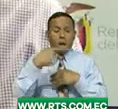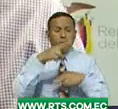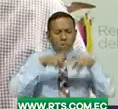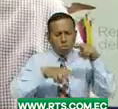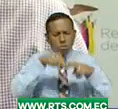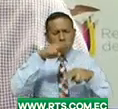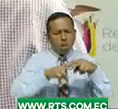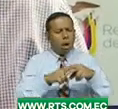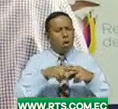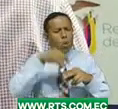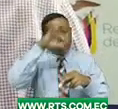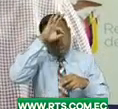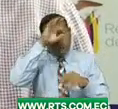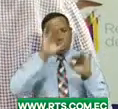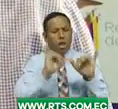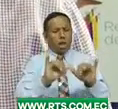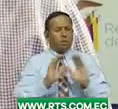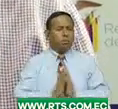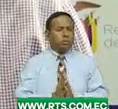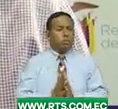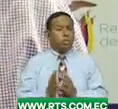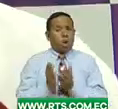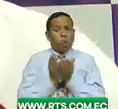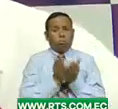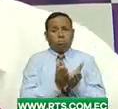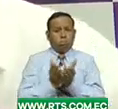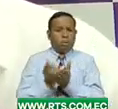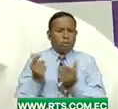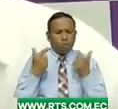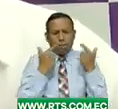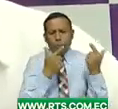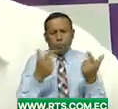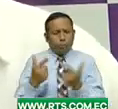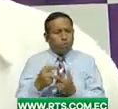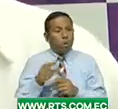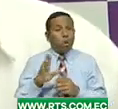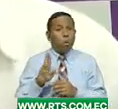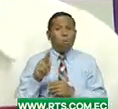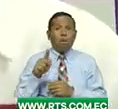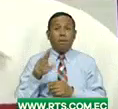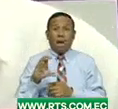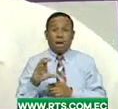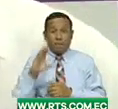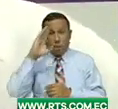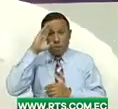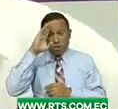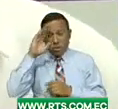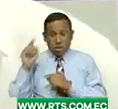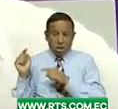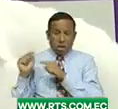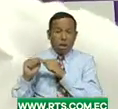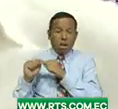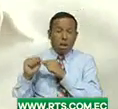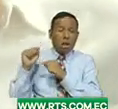cuenten con las lanchas para patrullar el golpe. Lo interesante del UPC es que se puedan abarcar desde la cabecera